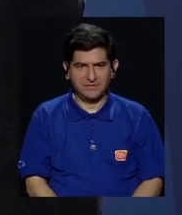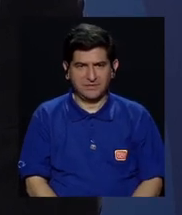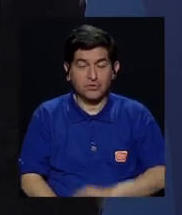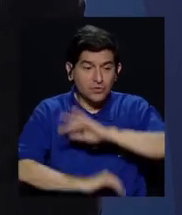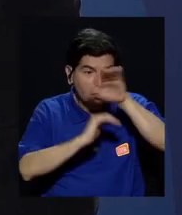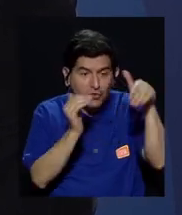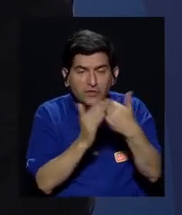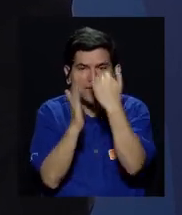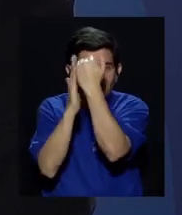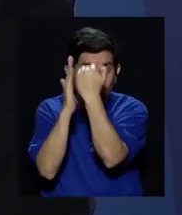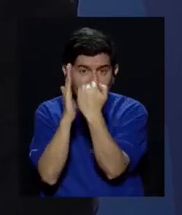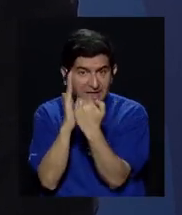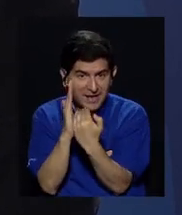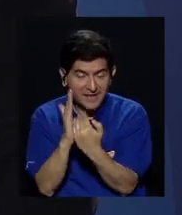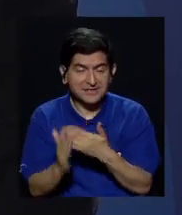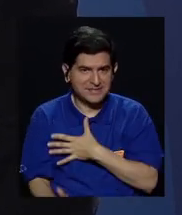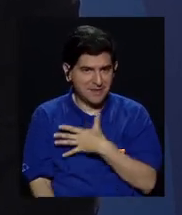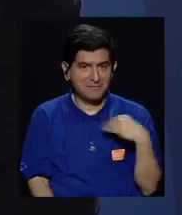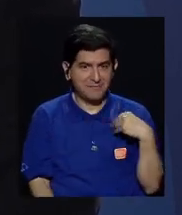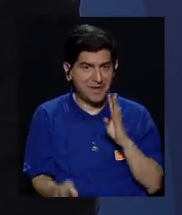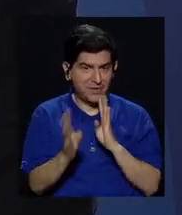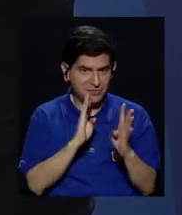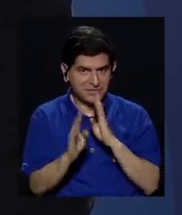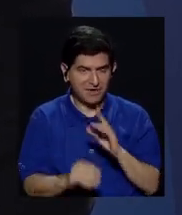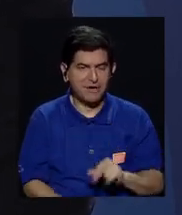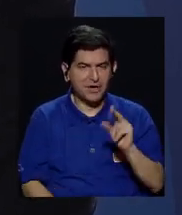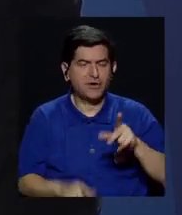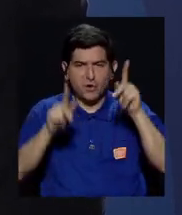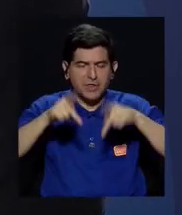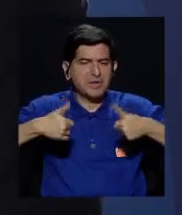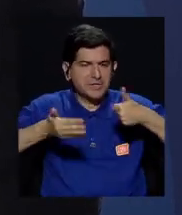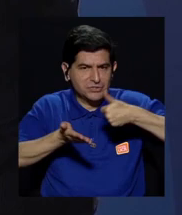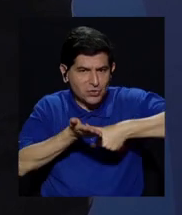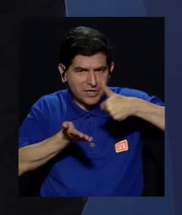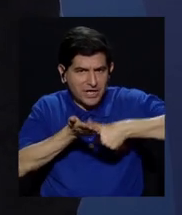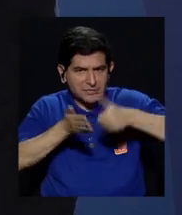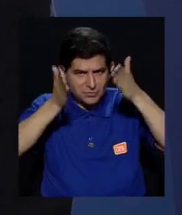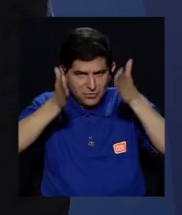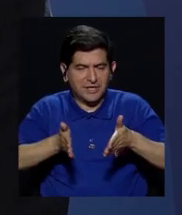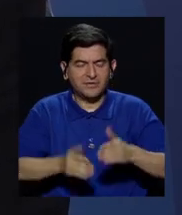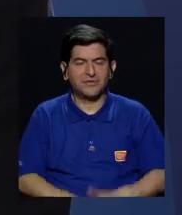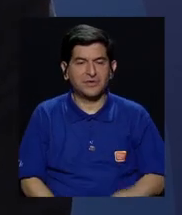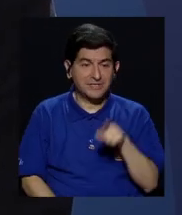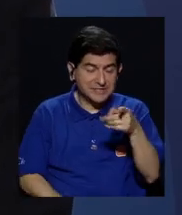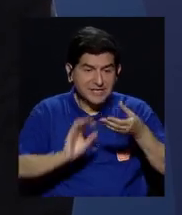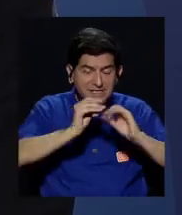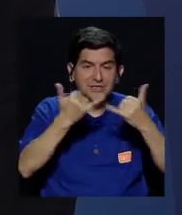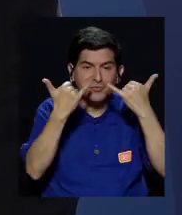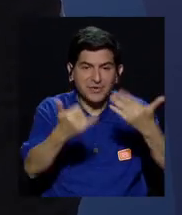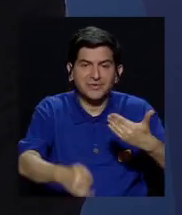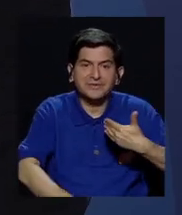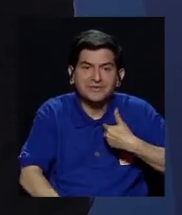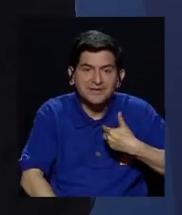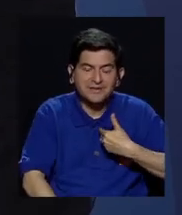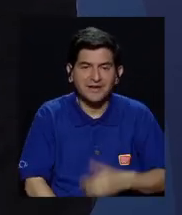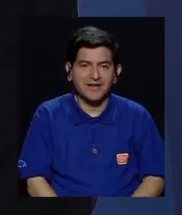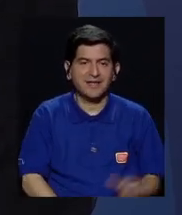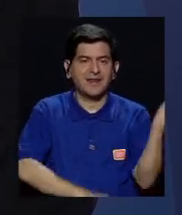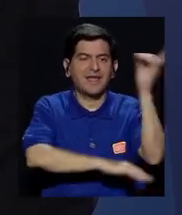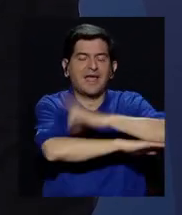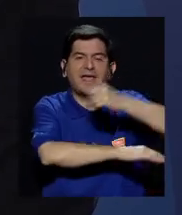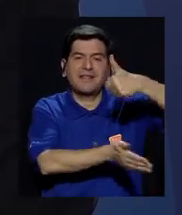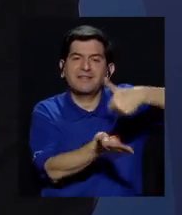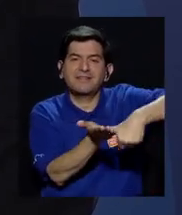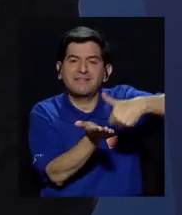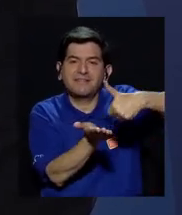del total del padrón que a mí me gusta más hablar del total del padrón que los decididos a votar logra tener esa cantidad de votos va a llegar el día